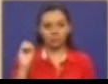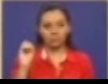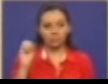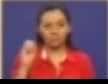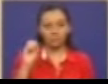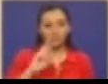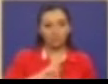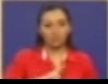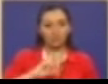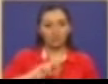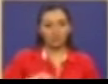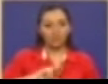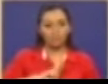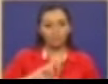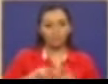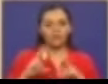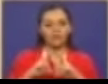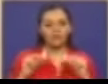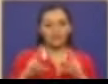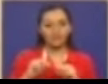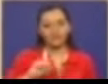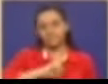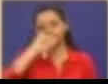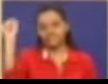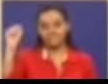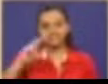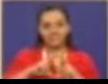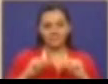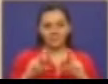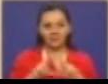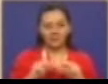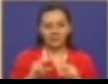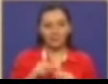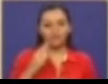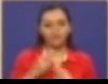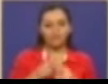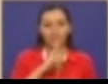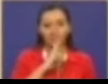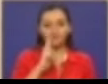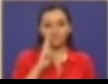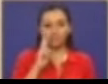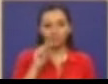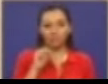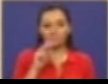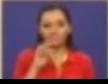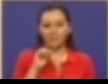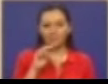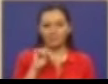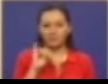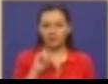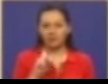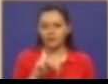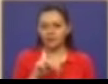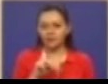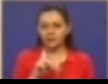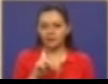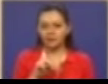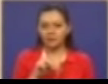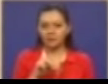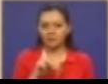Napo, ganó Tena con el restaurante Don Memín y